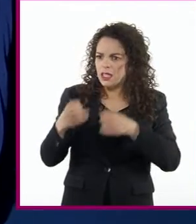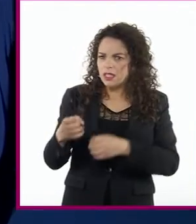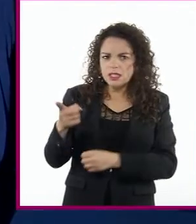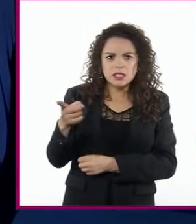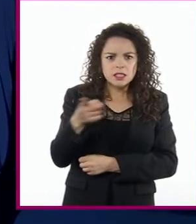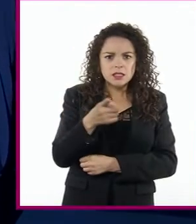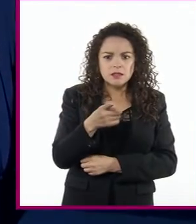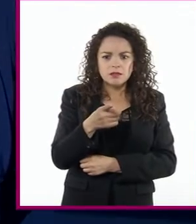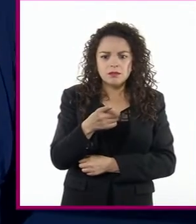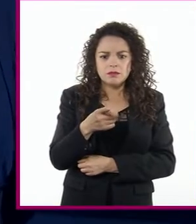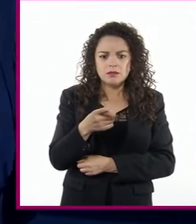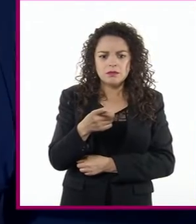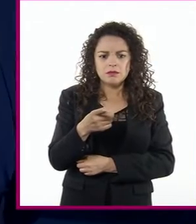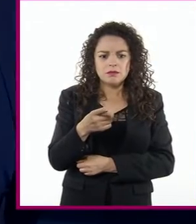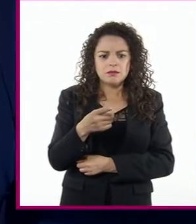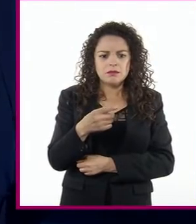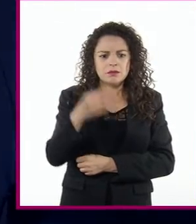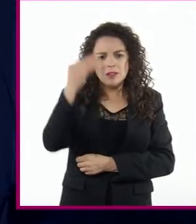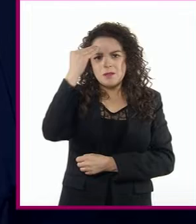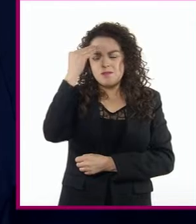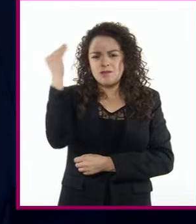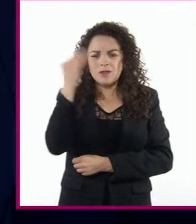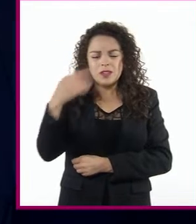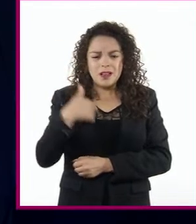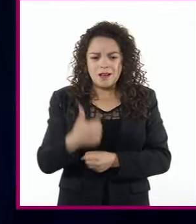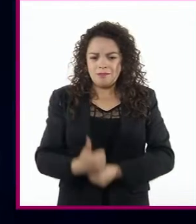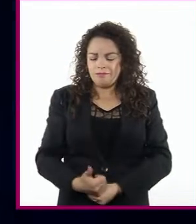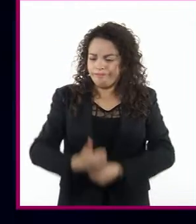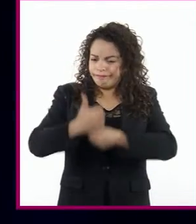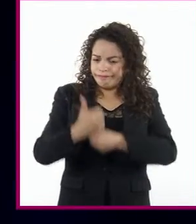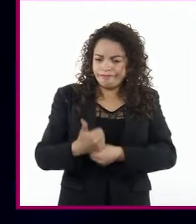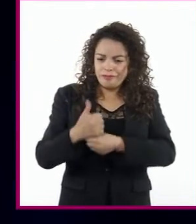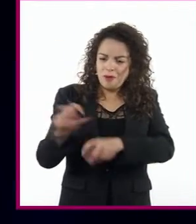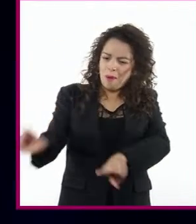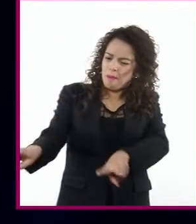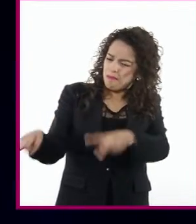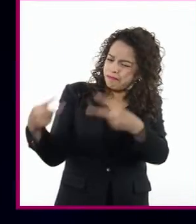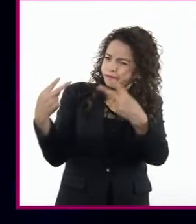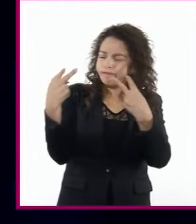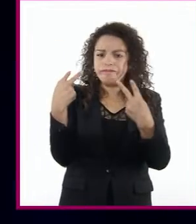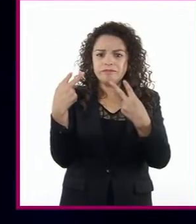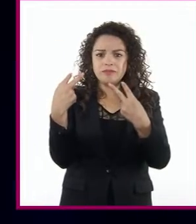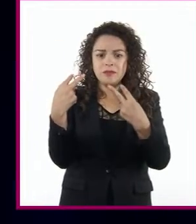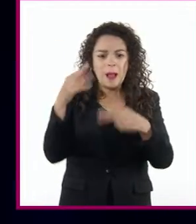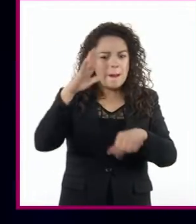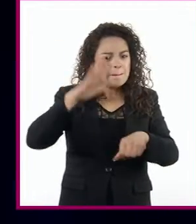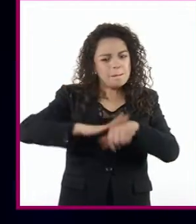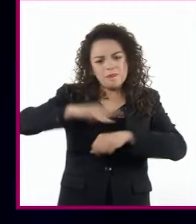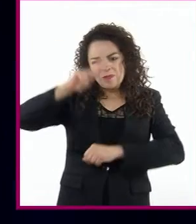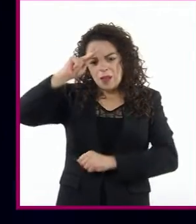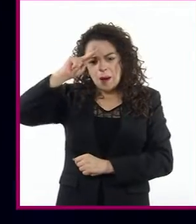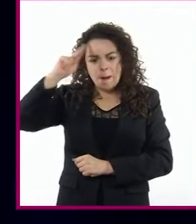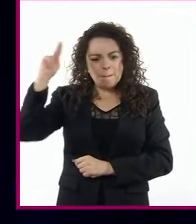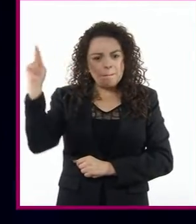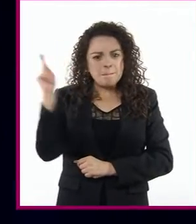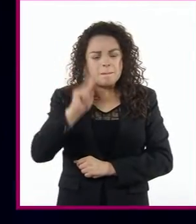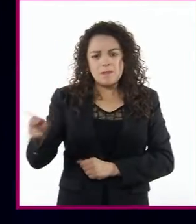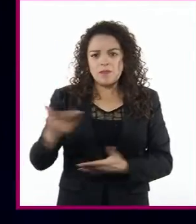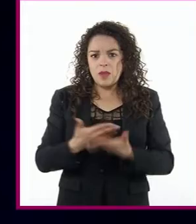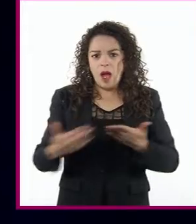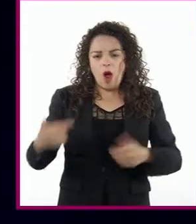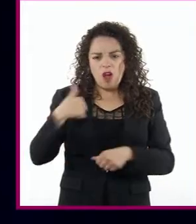¡Oh, sufrimiento espantoso para ser contemplado! El más atroz de cuantos hasta ahora he podido